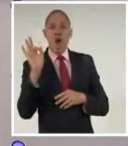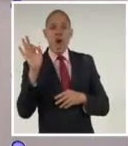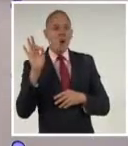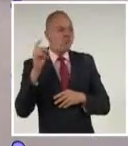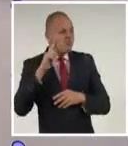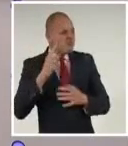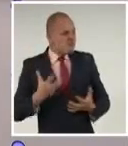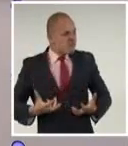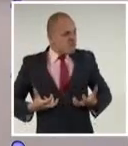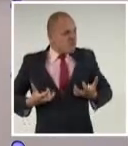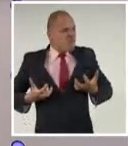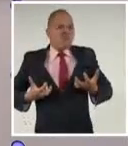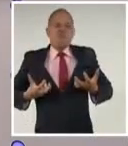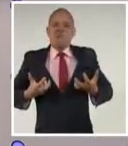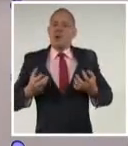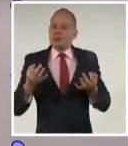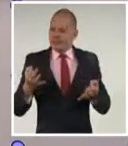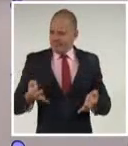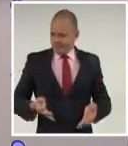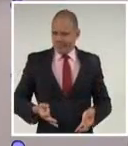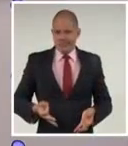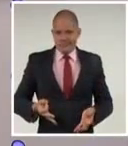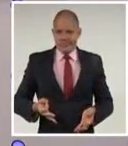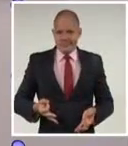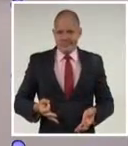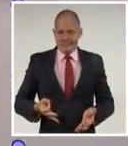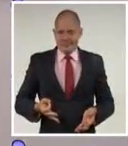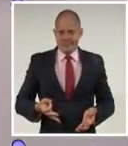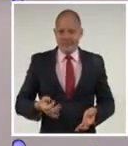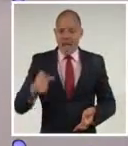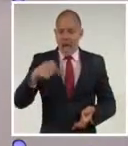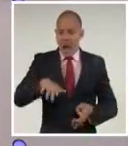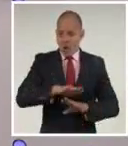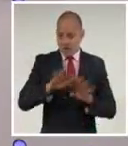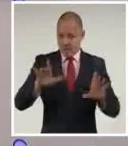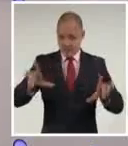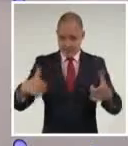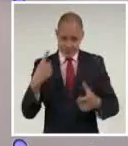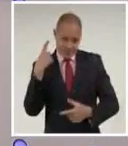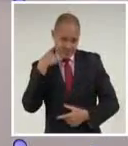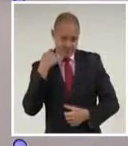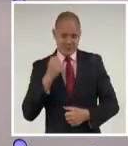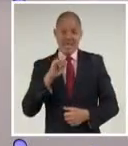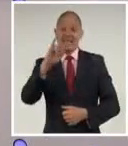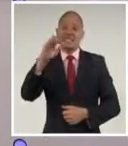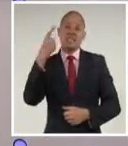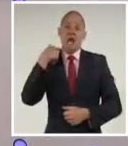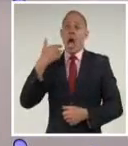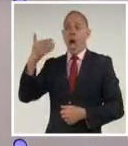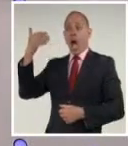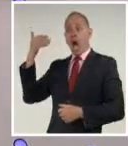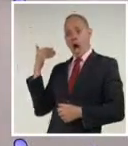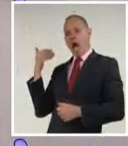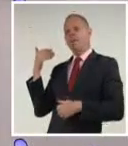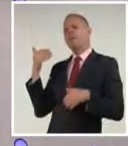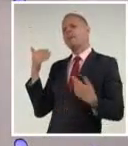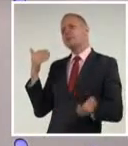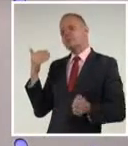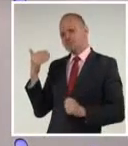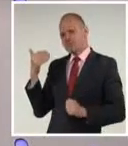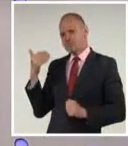ellos. Este aniversario cerrado debe llamar a la reflexión. Hace 60 años, John F. Kennedy se sentó a firmar la